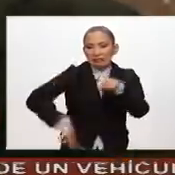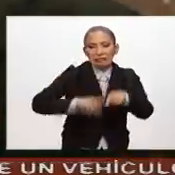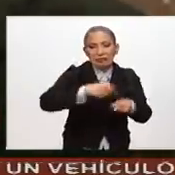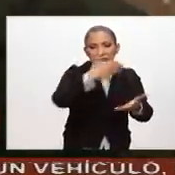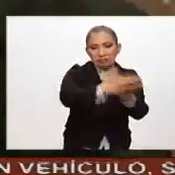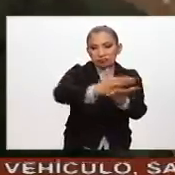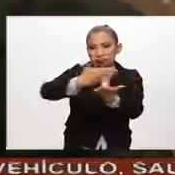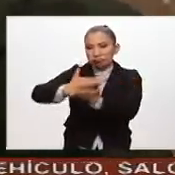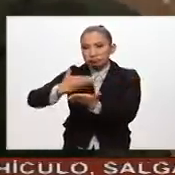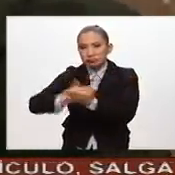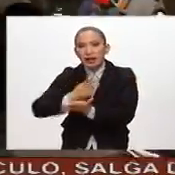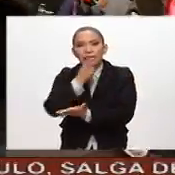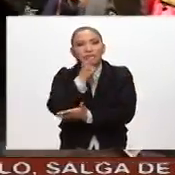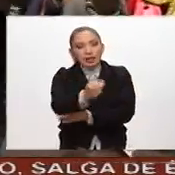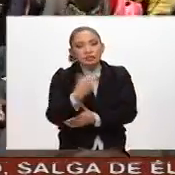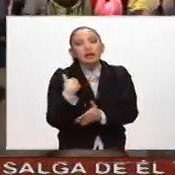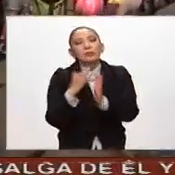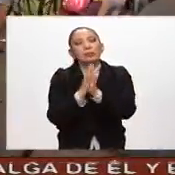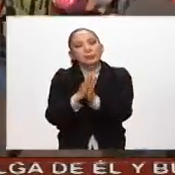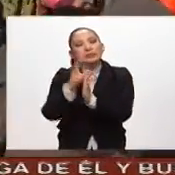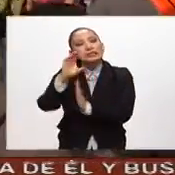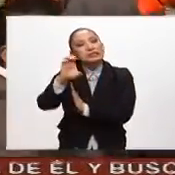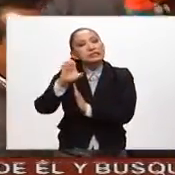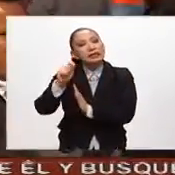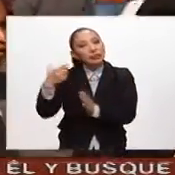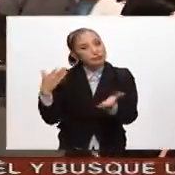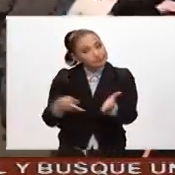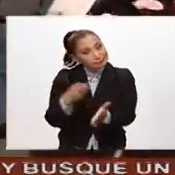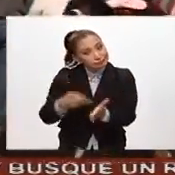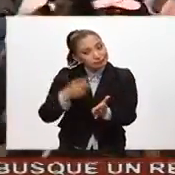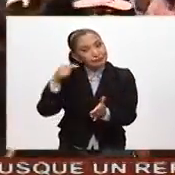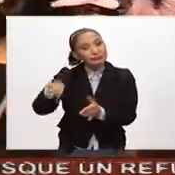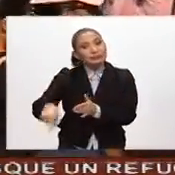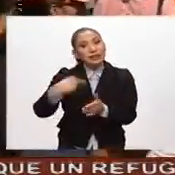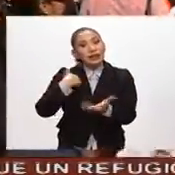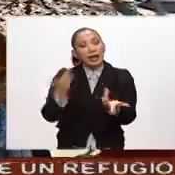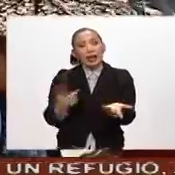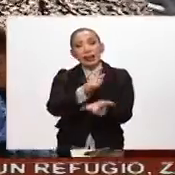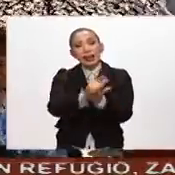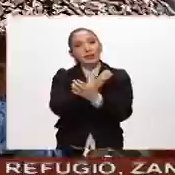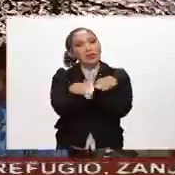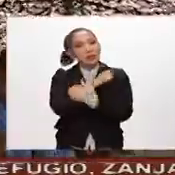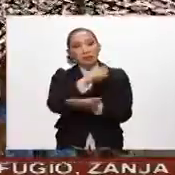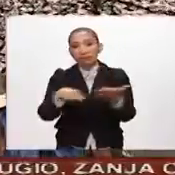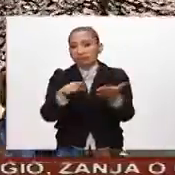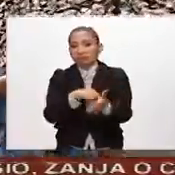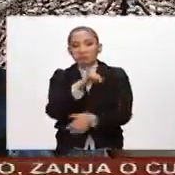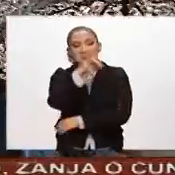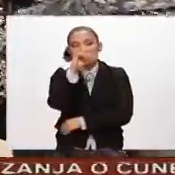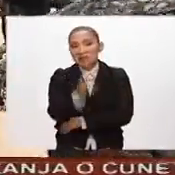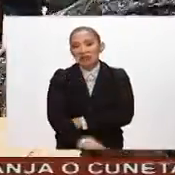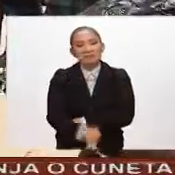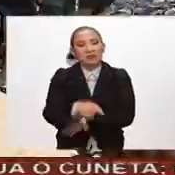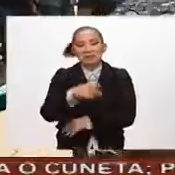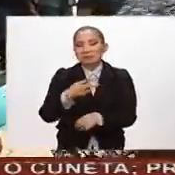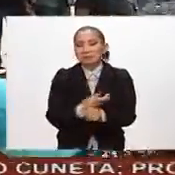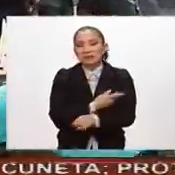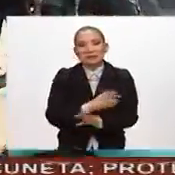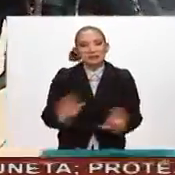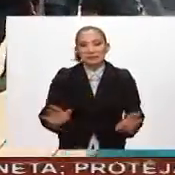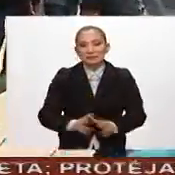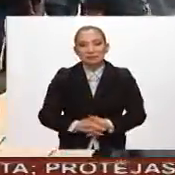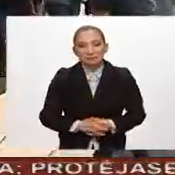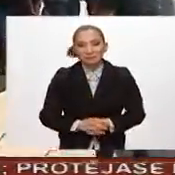y reiteró que le ha insistido a la CENTE que la abrogación de la reforma educativa simplemente no está